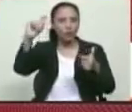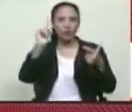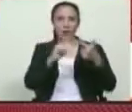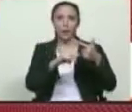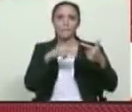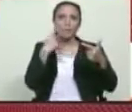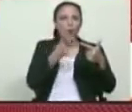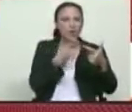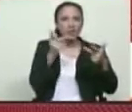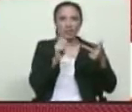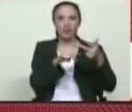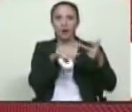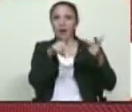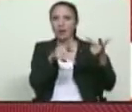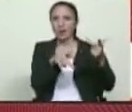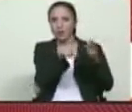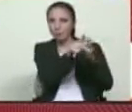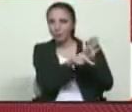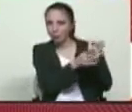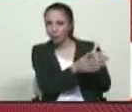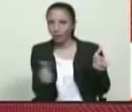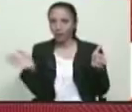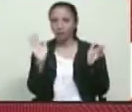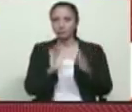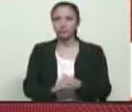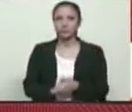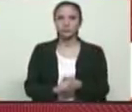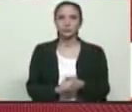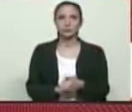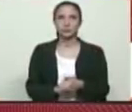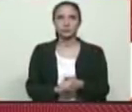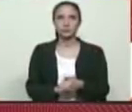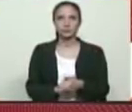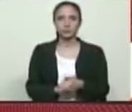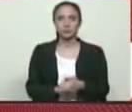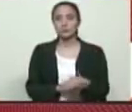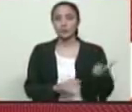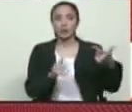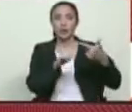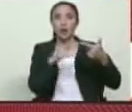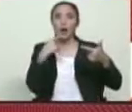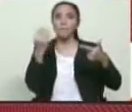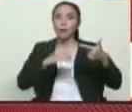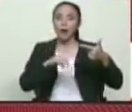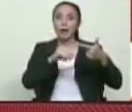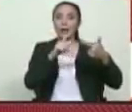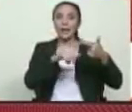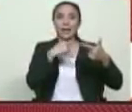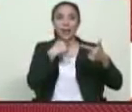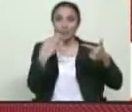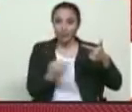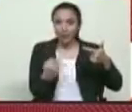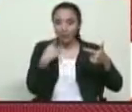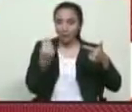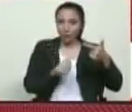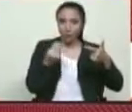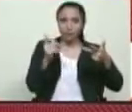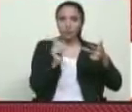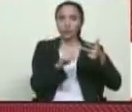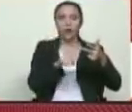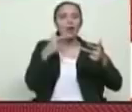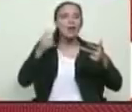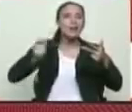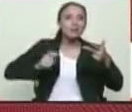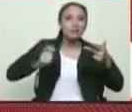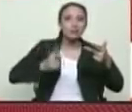político y programático, que es ley de la República. La realidad de la potencialidad y lo que estamos haciendo. Y en tercer lugar, las